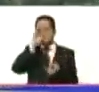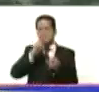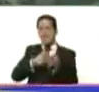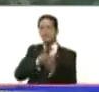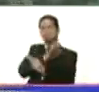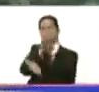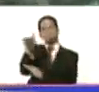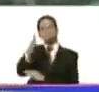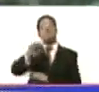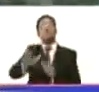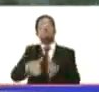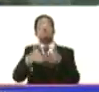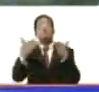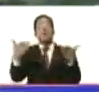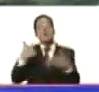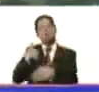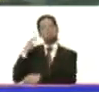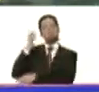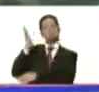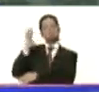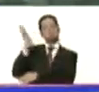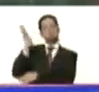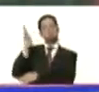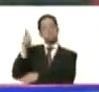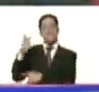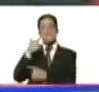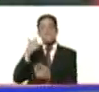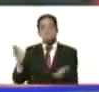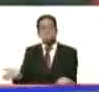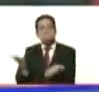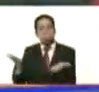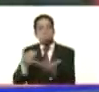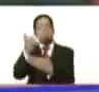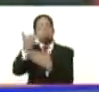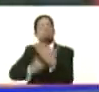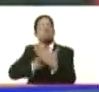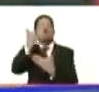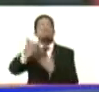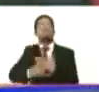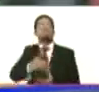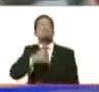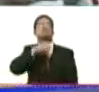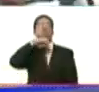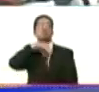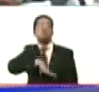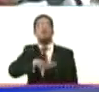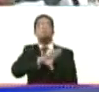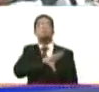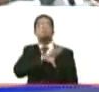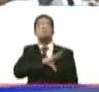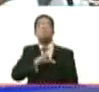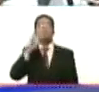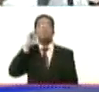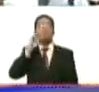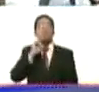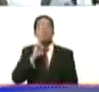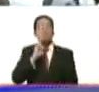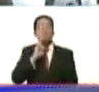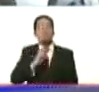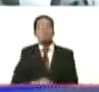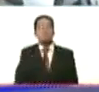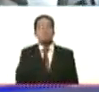a hablar con el pueblo y a levantar el proyecto de historia de nuestro libertador.